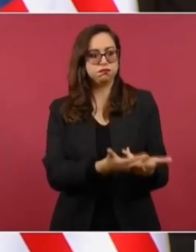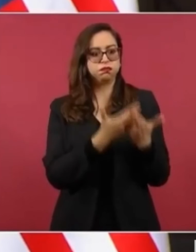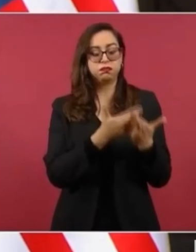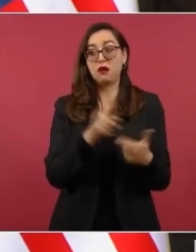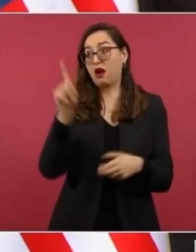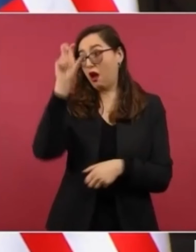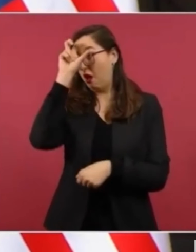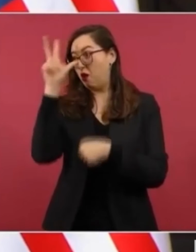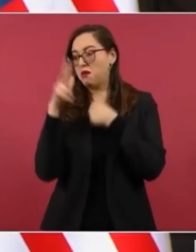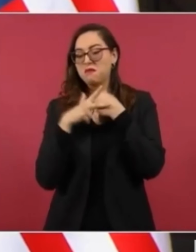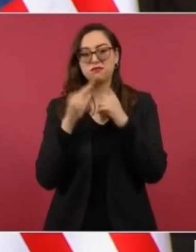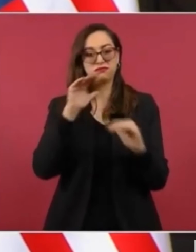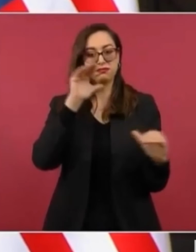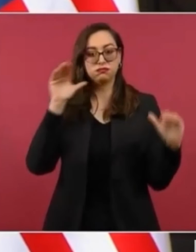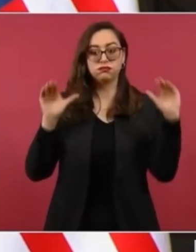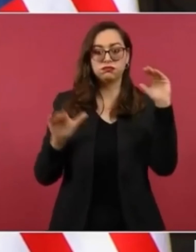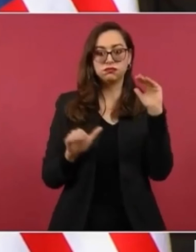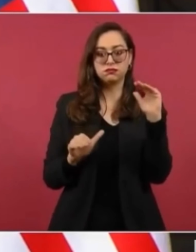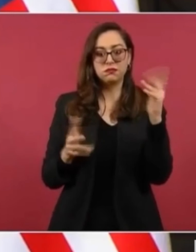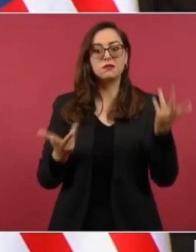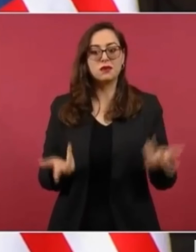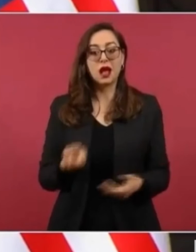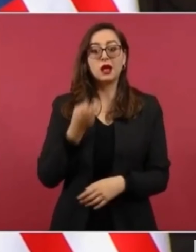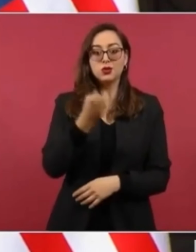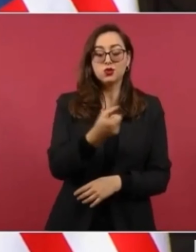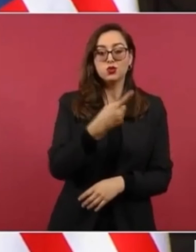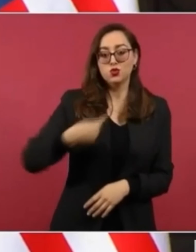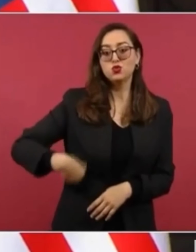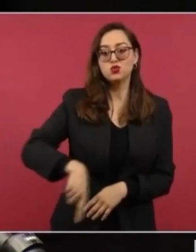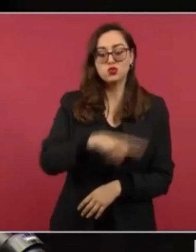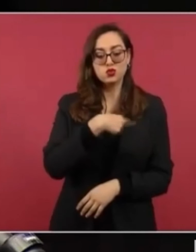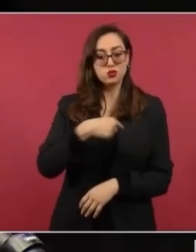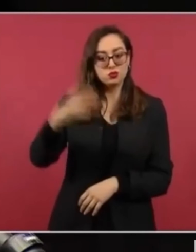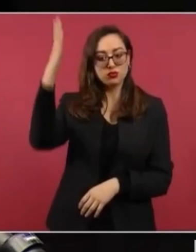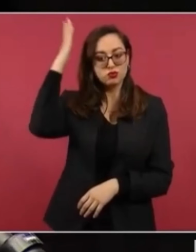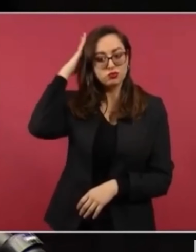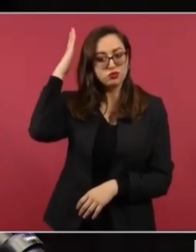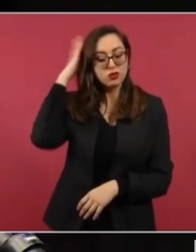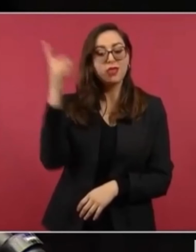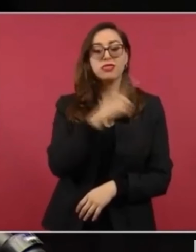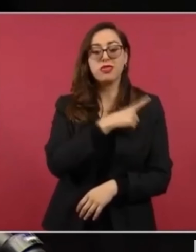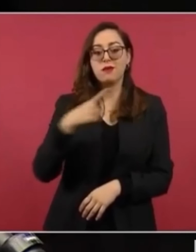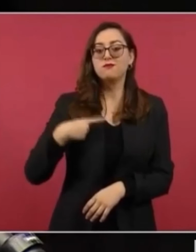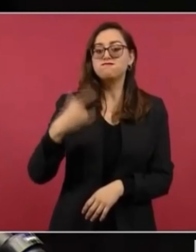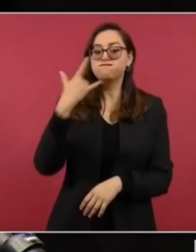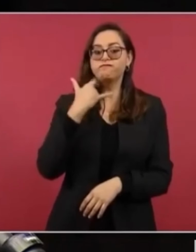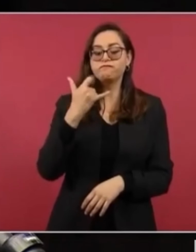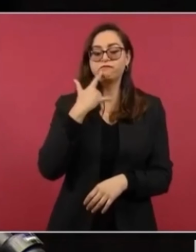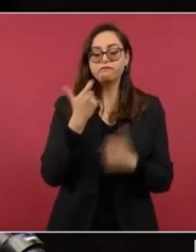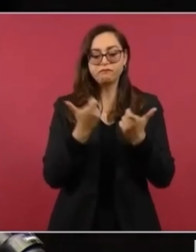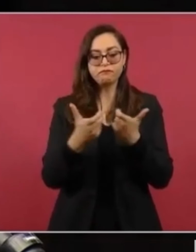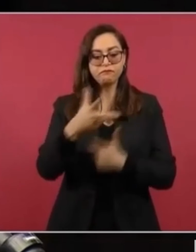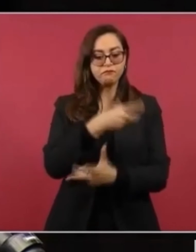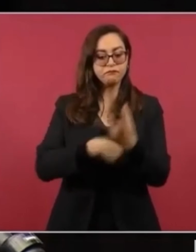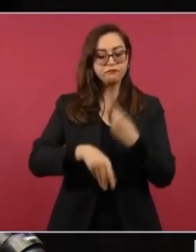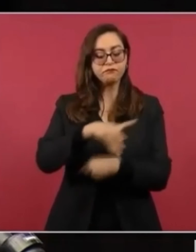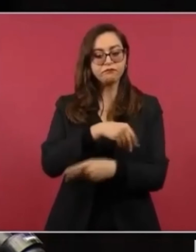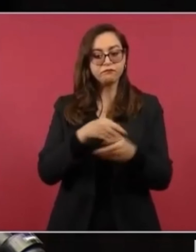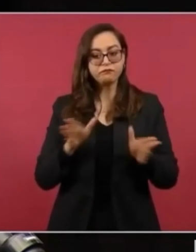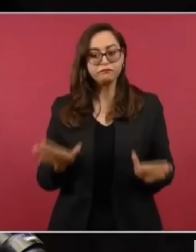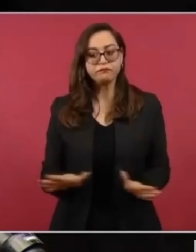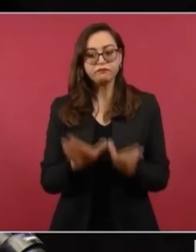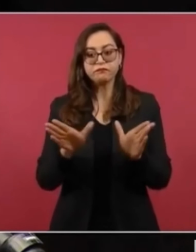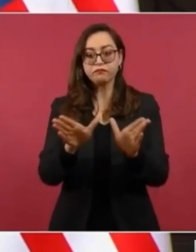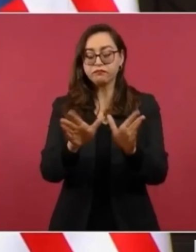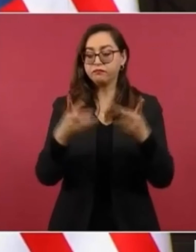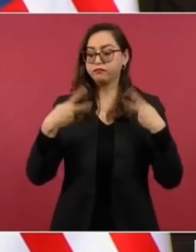líderes, estamos todos dedicados a impulsar el crecimiento económico que apoye a la clase media y